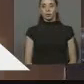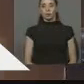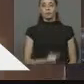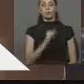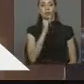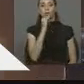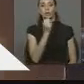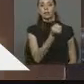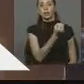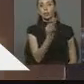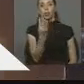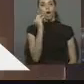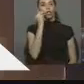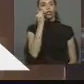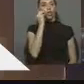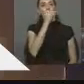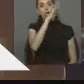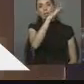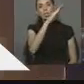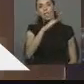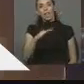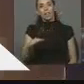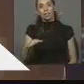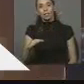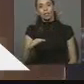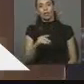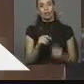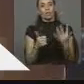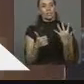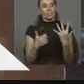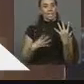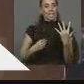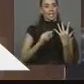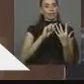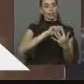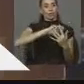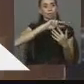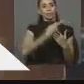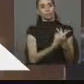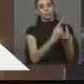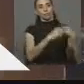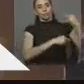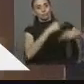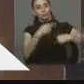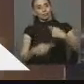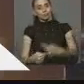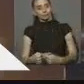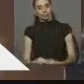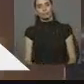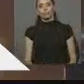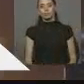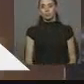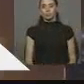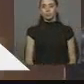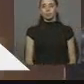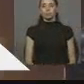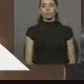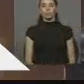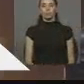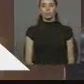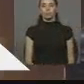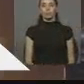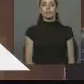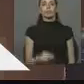cuántos son los nietos que esos 6 hijos le han brindado. Y llegó a